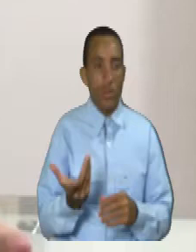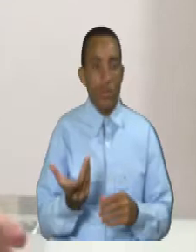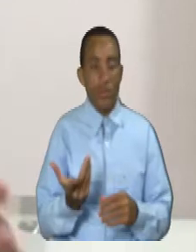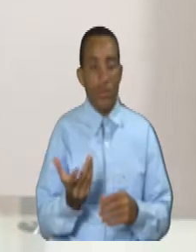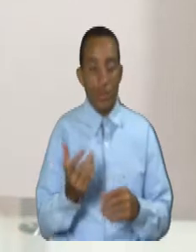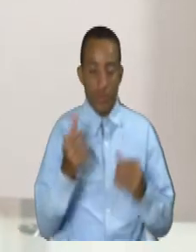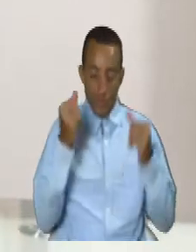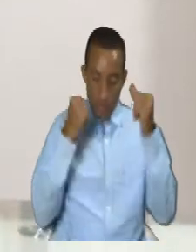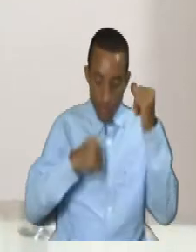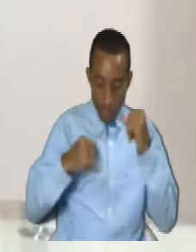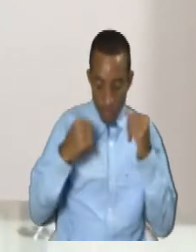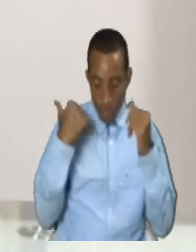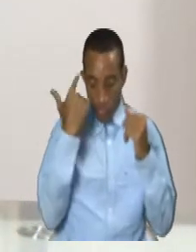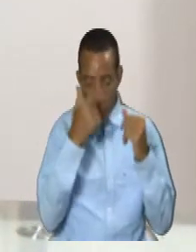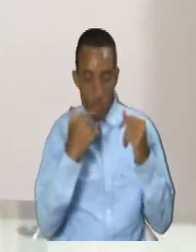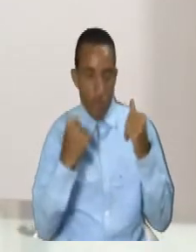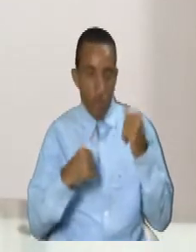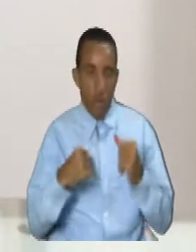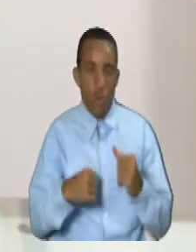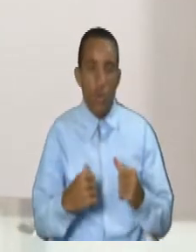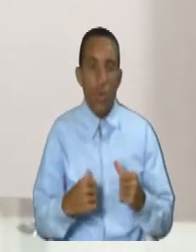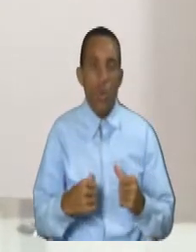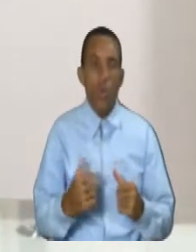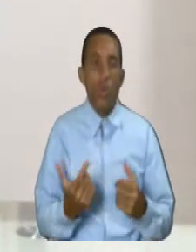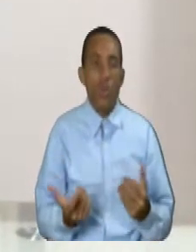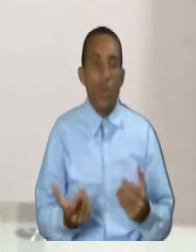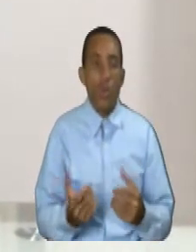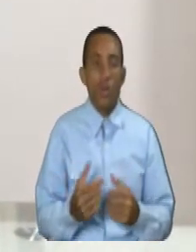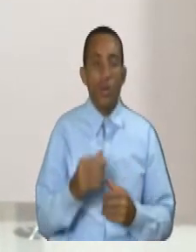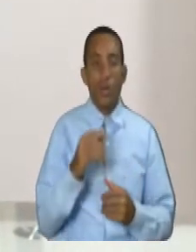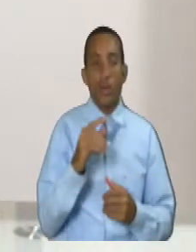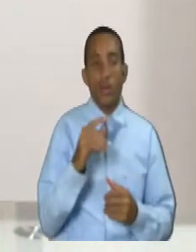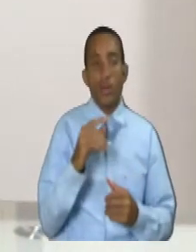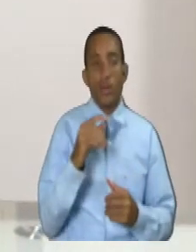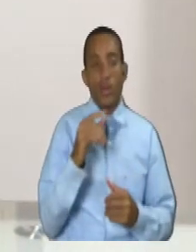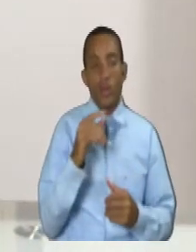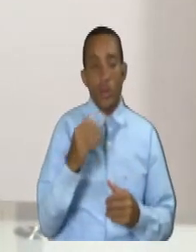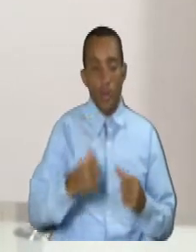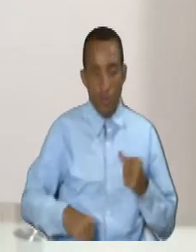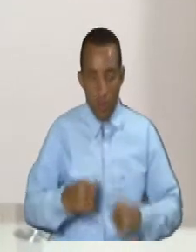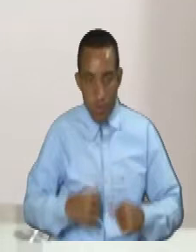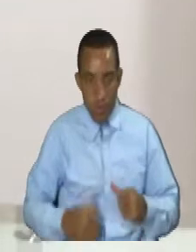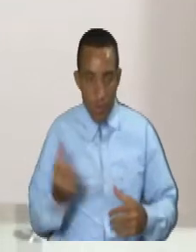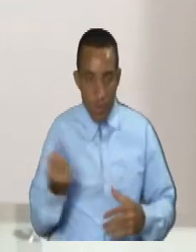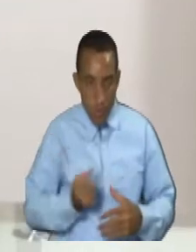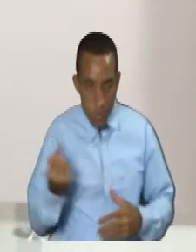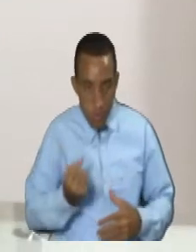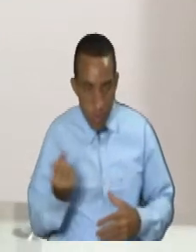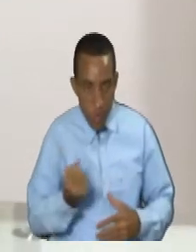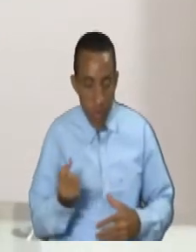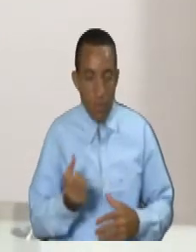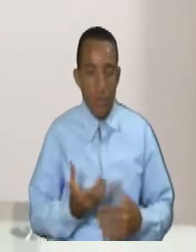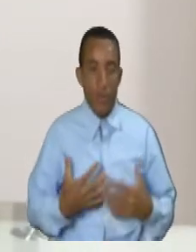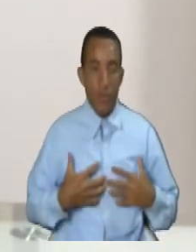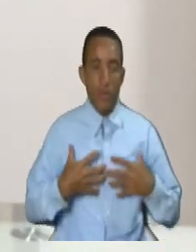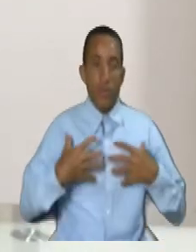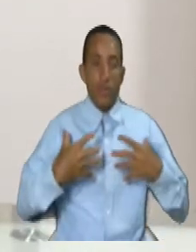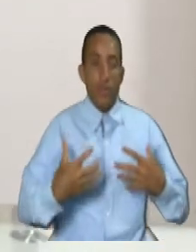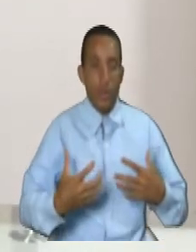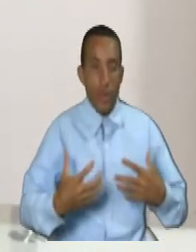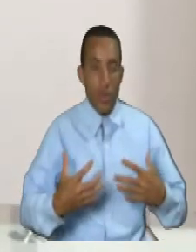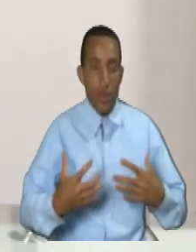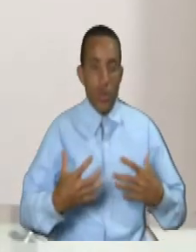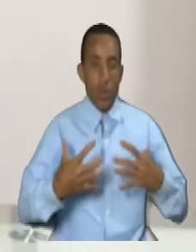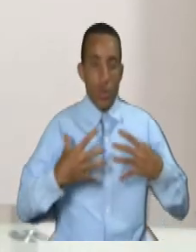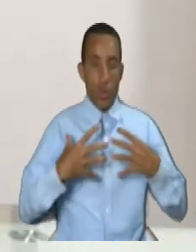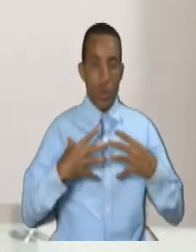estética, como cuáles, como lipoláser, liposucción tradicional, mamoplastia de aumento, mamoplastia de